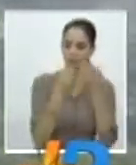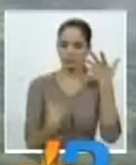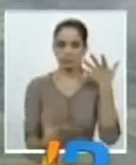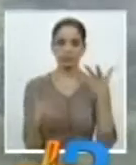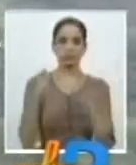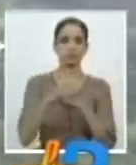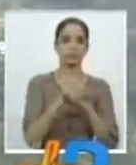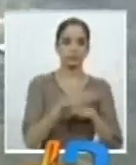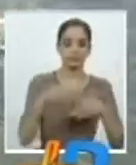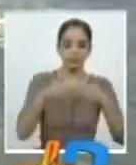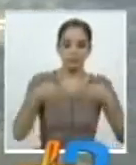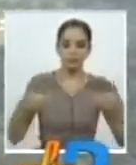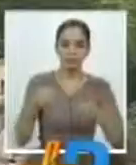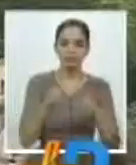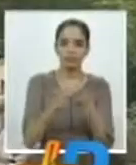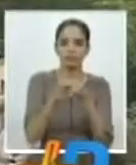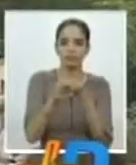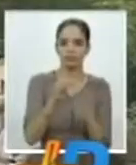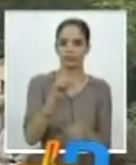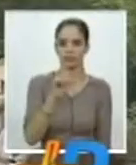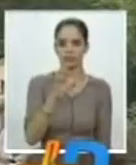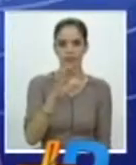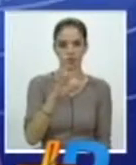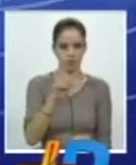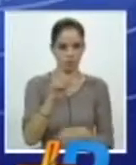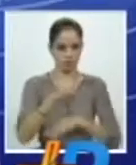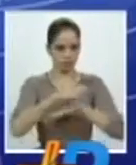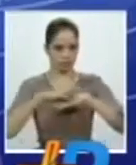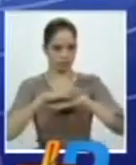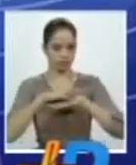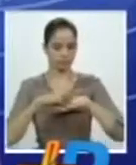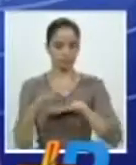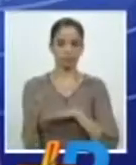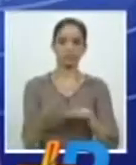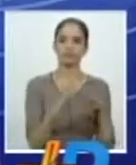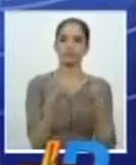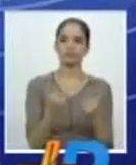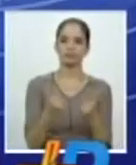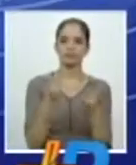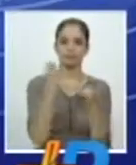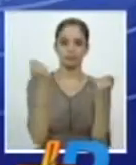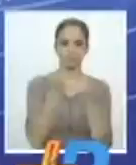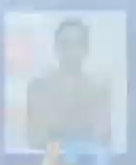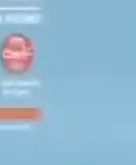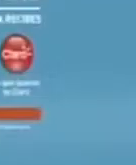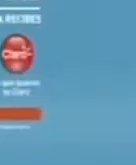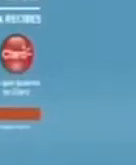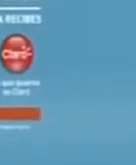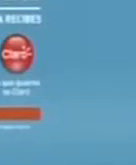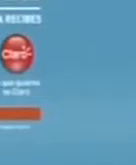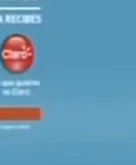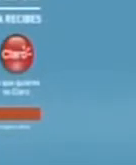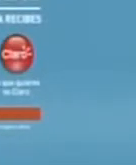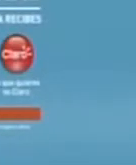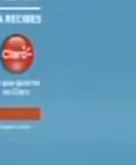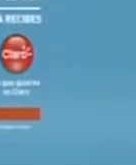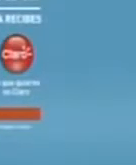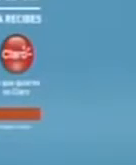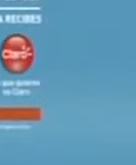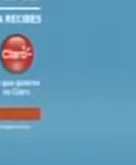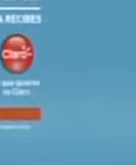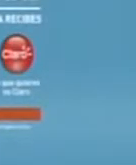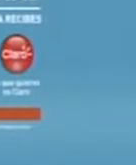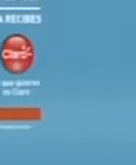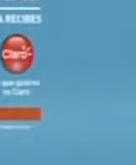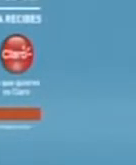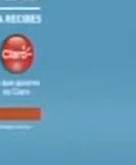en límites del municipio de Florida y el Tolima. Y la siguiente es una mención comercial. En prepago Claro, todos los días son Claro,